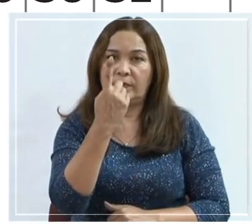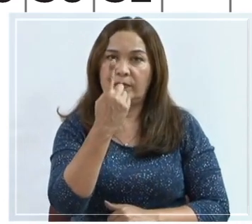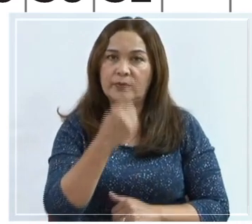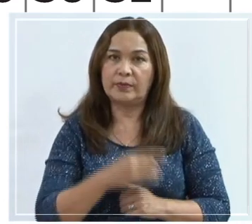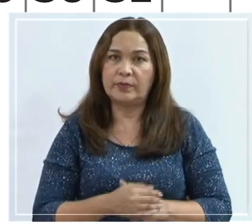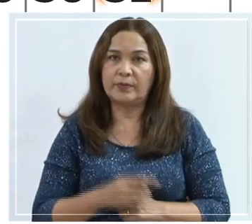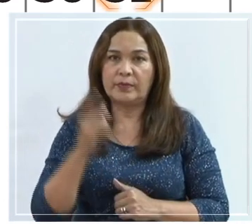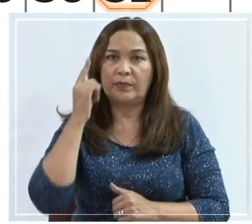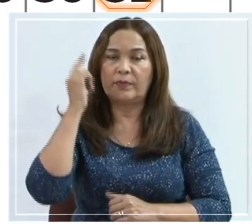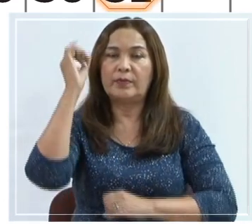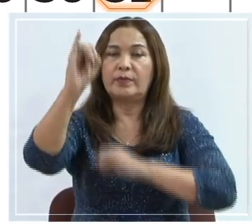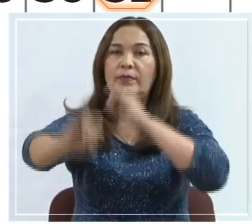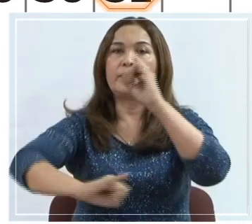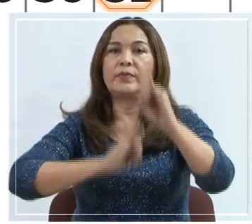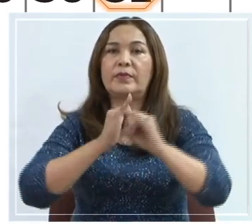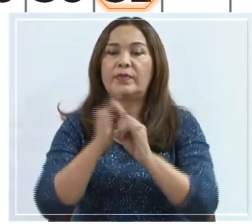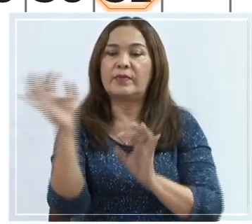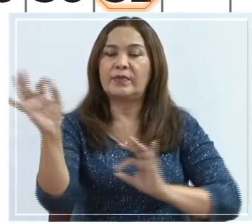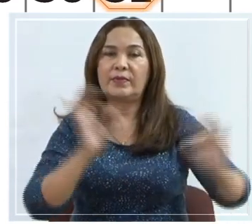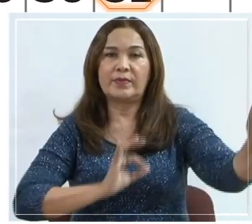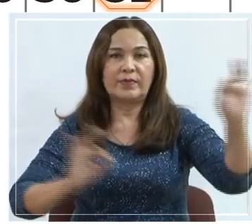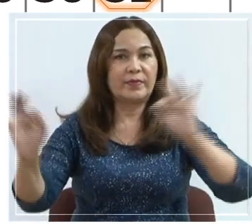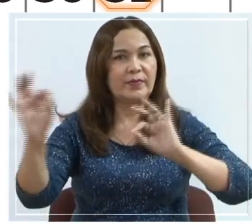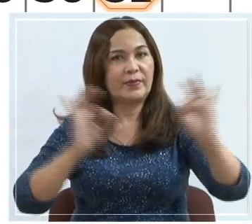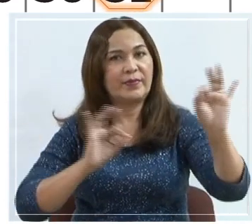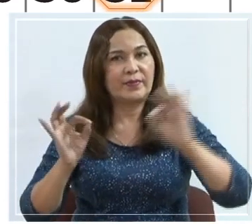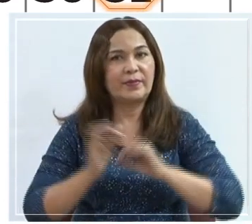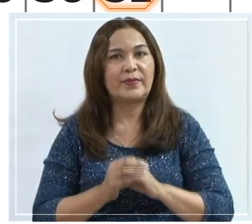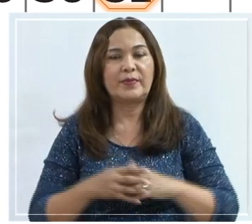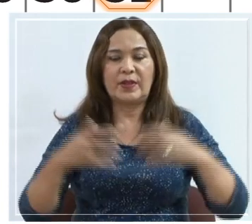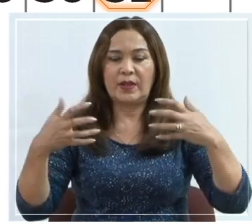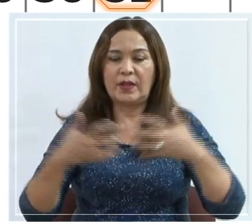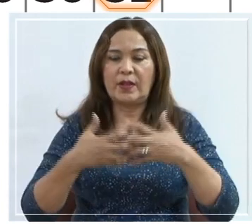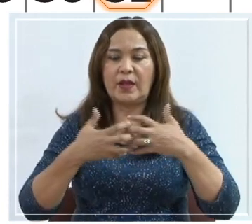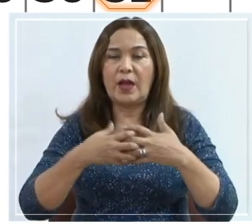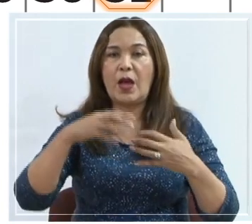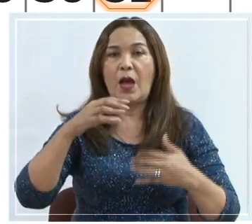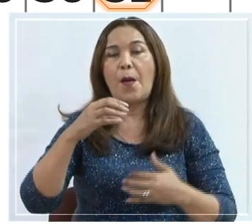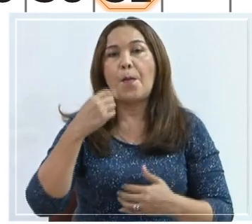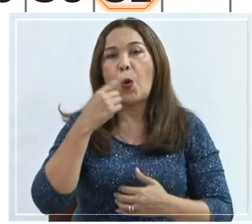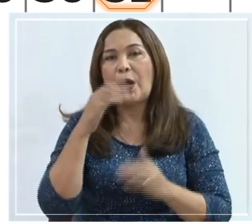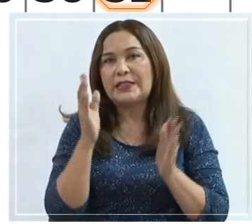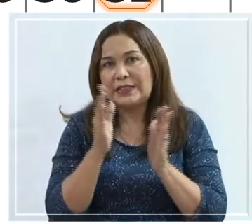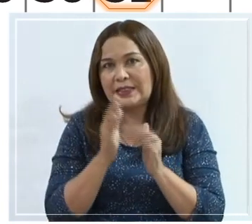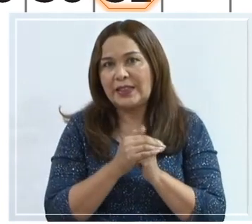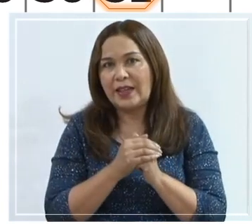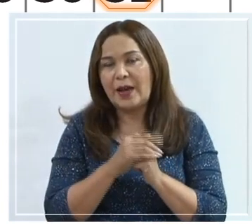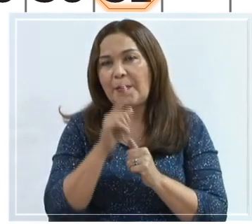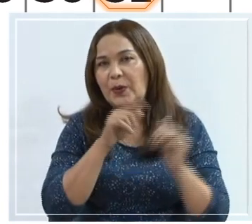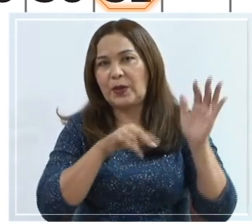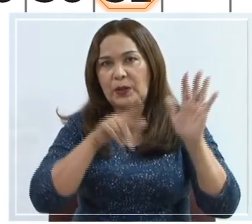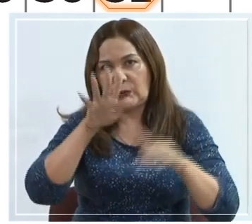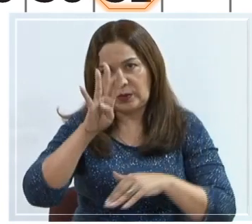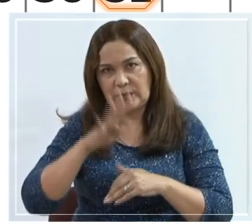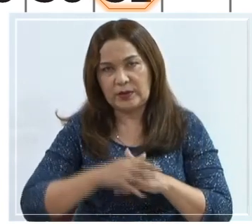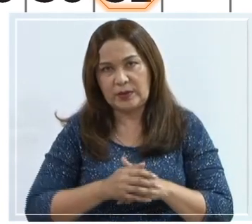día internacional del teatro batalla de bocachica 1814